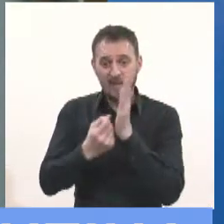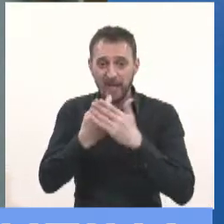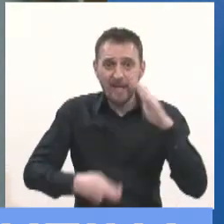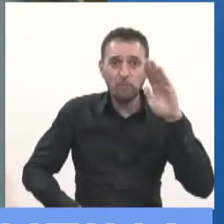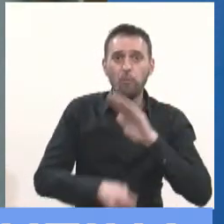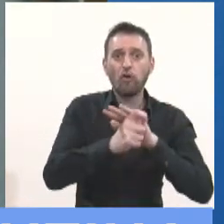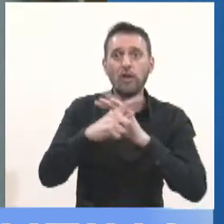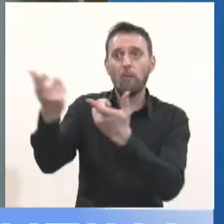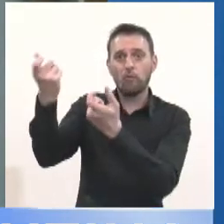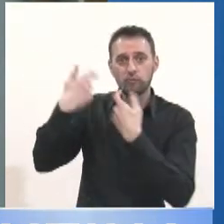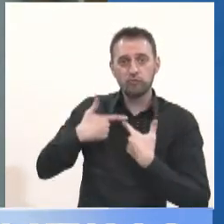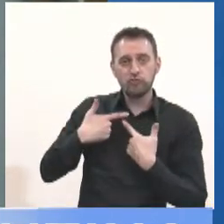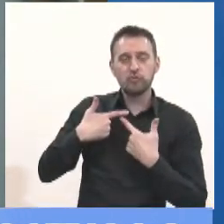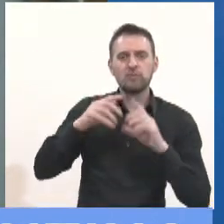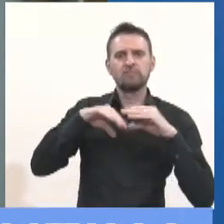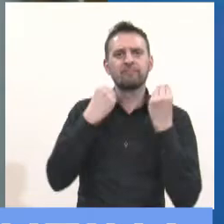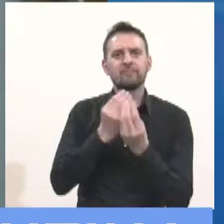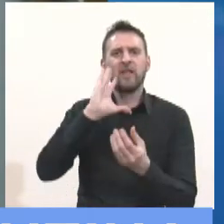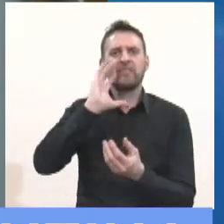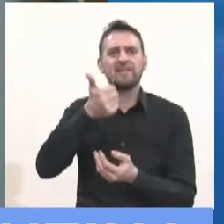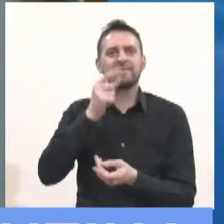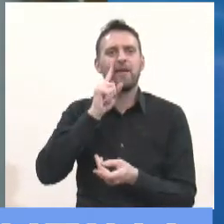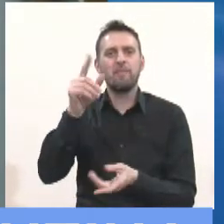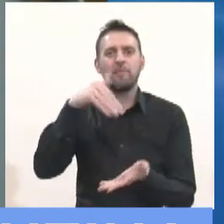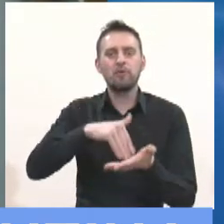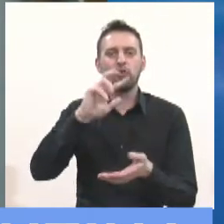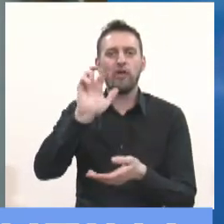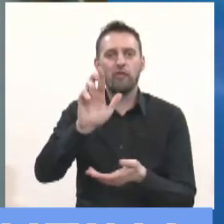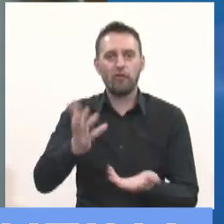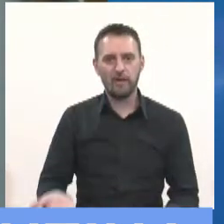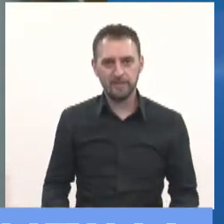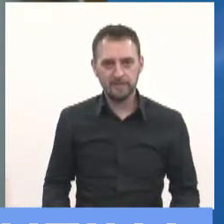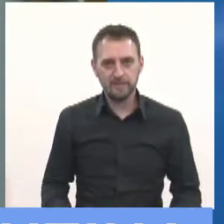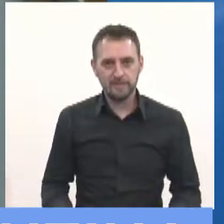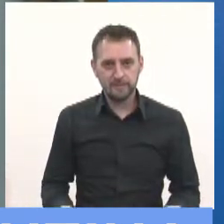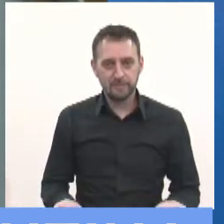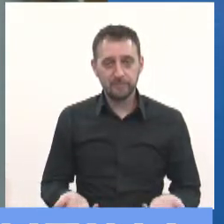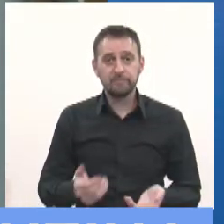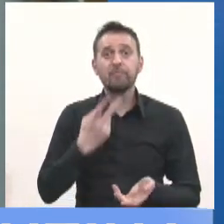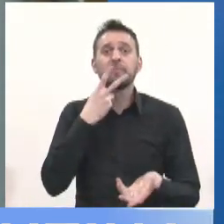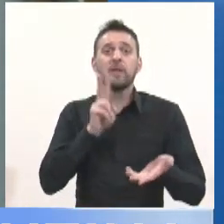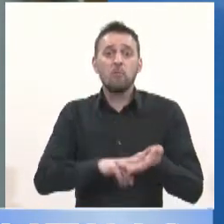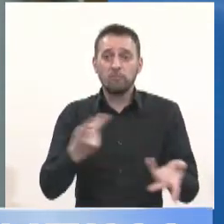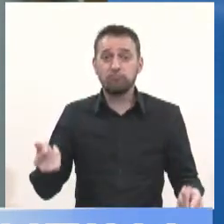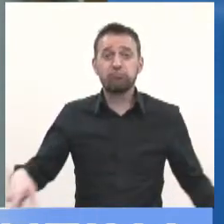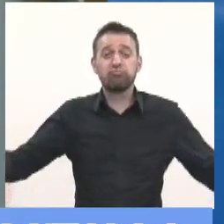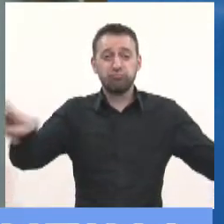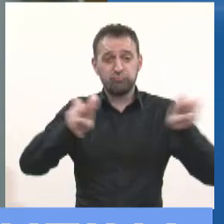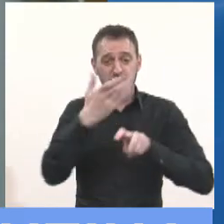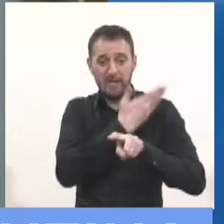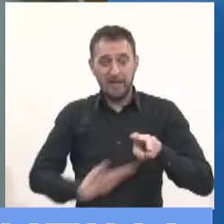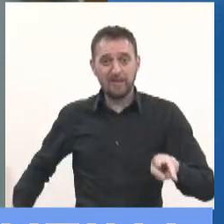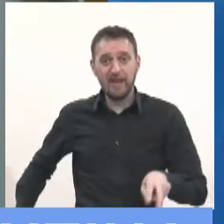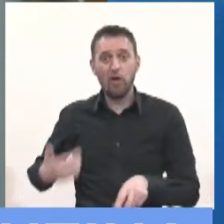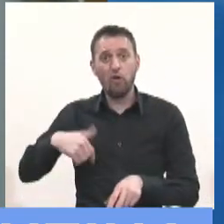que importamos, fue de apenas 16.000 millones de dólares. Las retenciones que cobró el Estado argentino el año